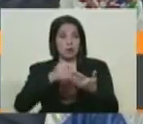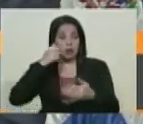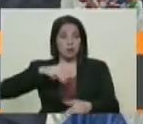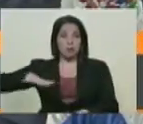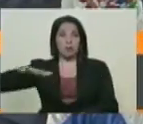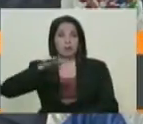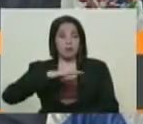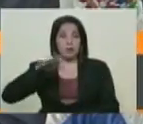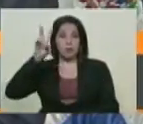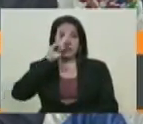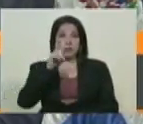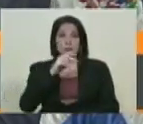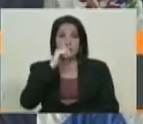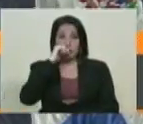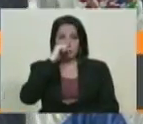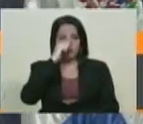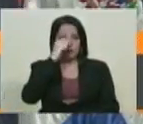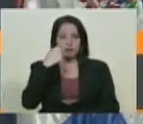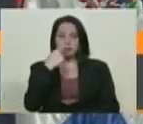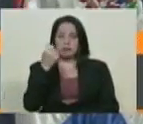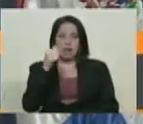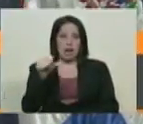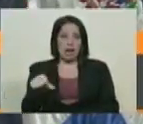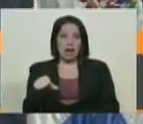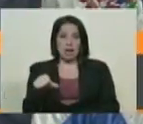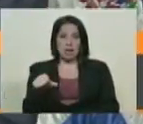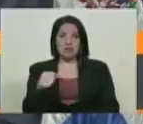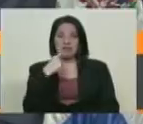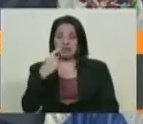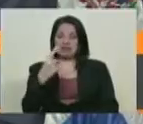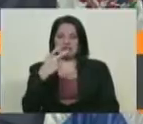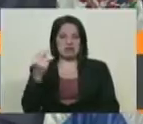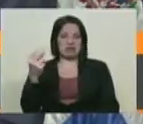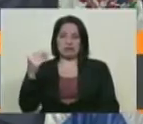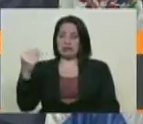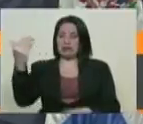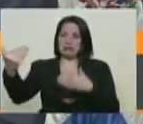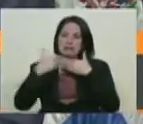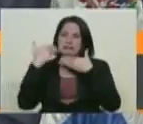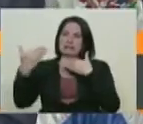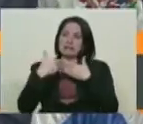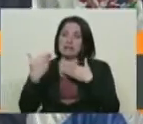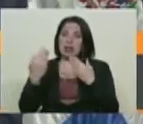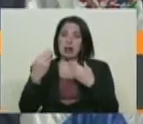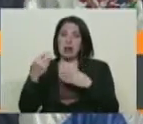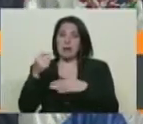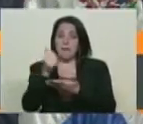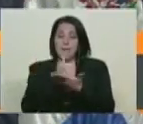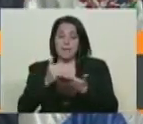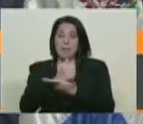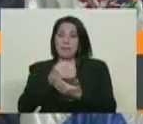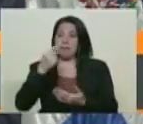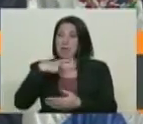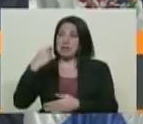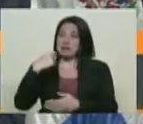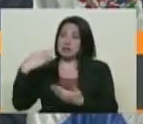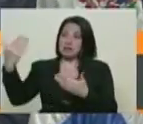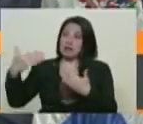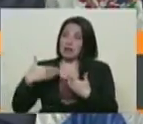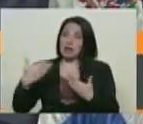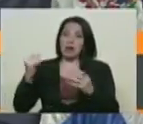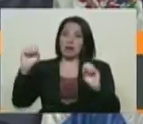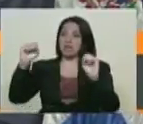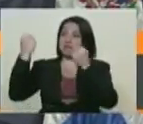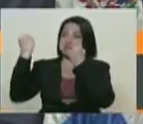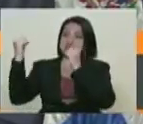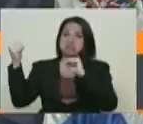Venezuela. Es criminal que se niegue que unas medicinas que necesitan nuestros pacientes diabéticos se impida el